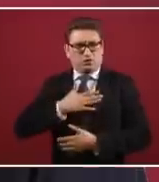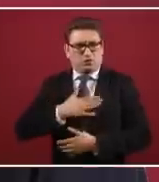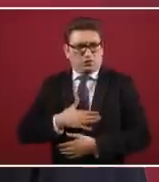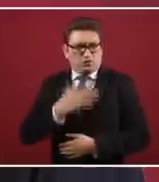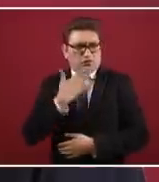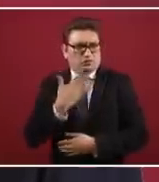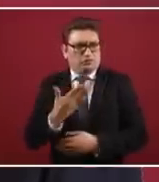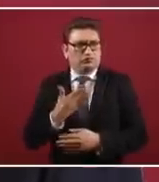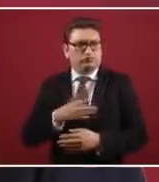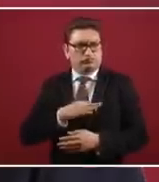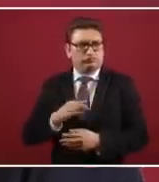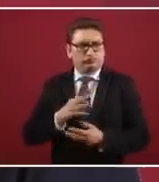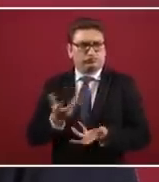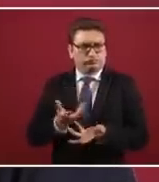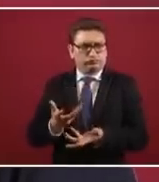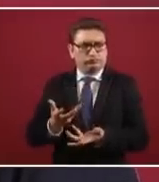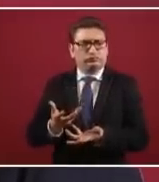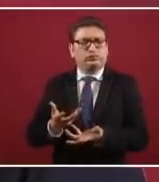que tienen